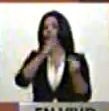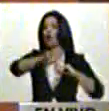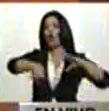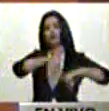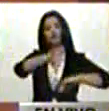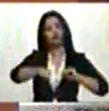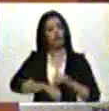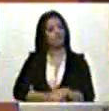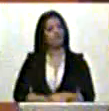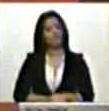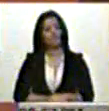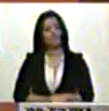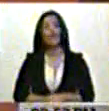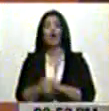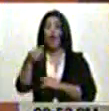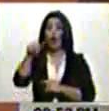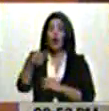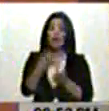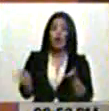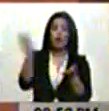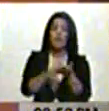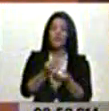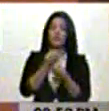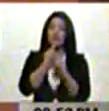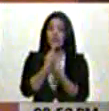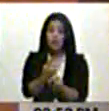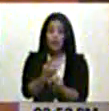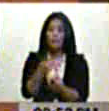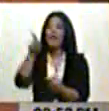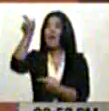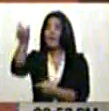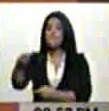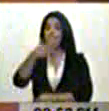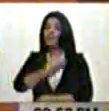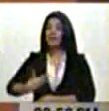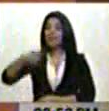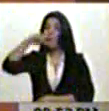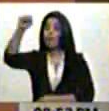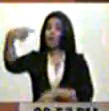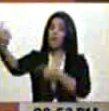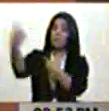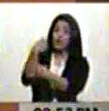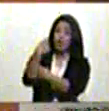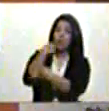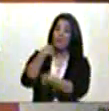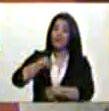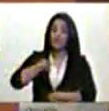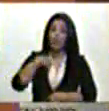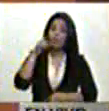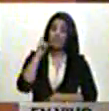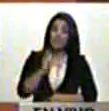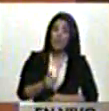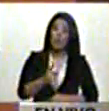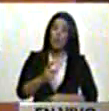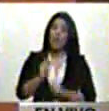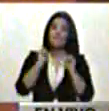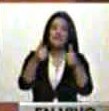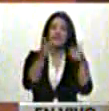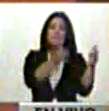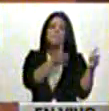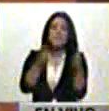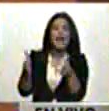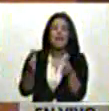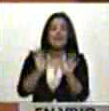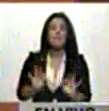Queremos ratificar que por instrucción del presidente de la República Bolivariana de Venezuela, Nicolás Maduro, la